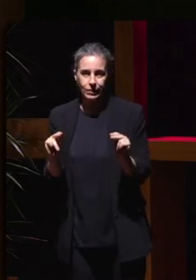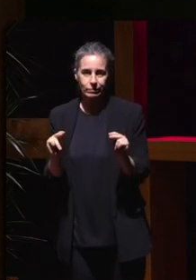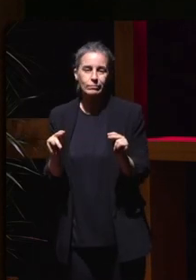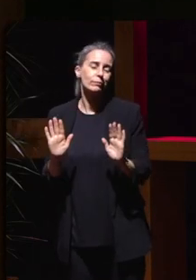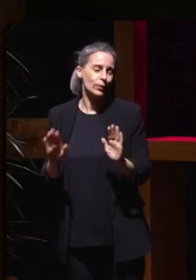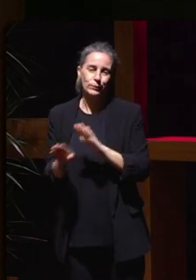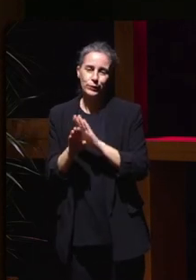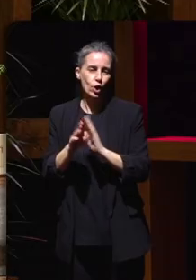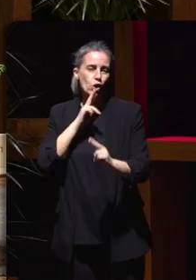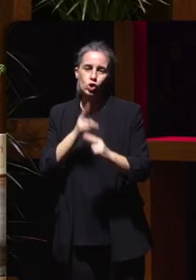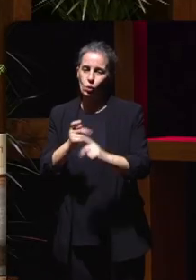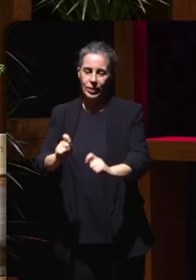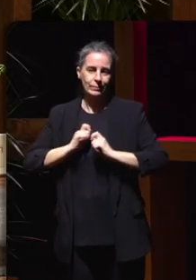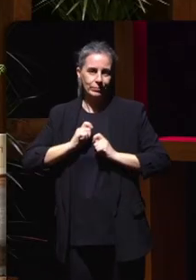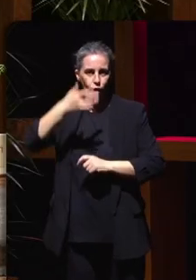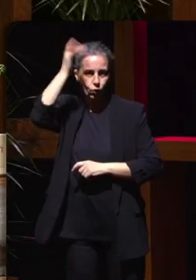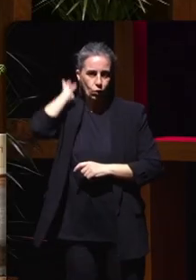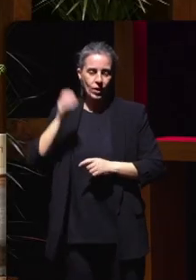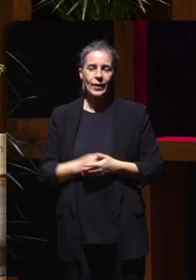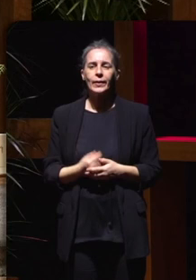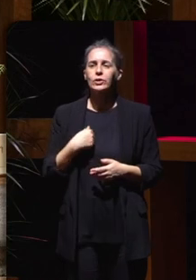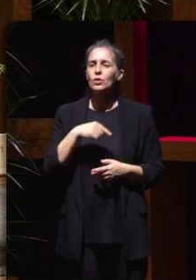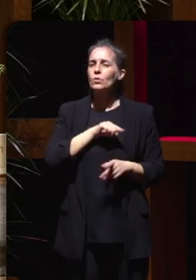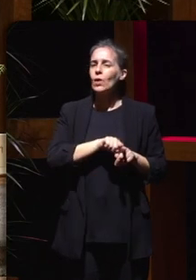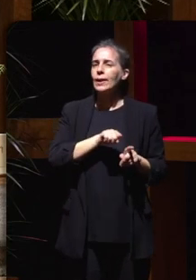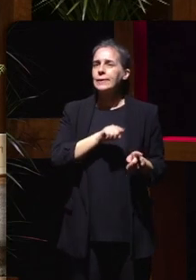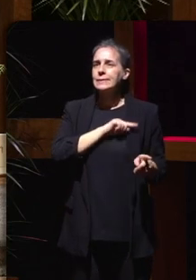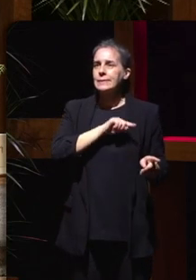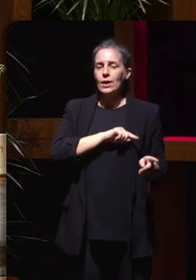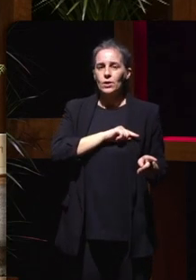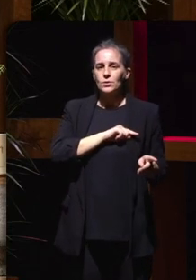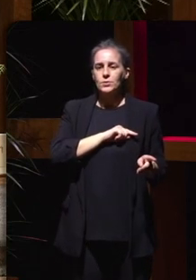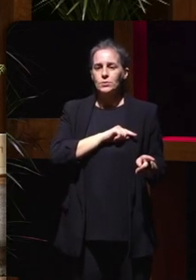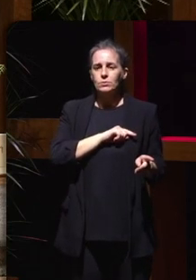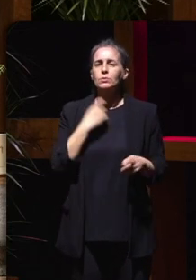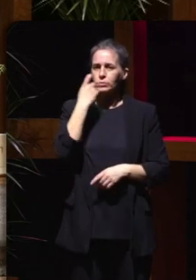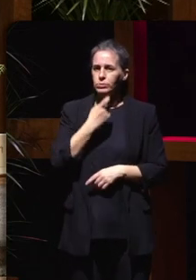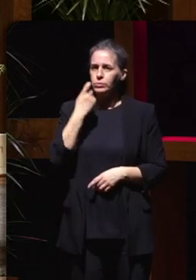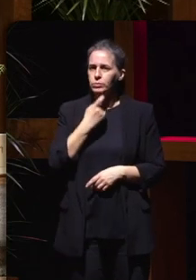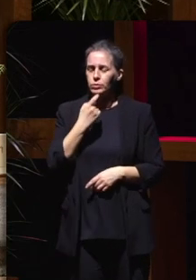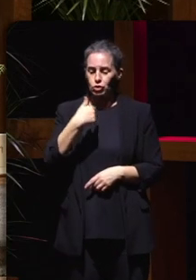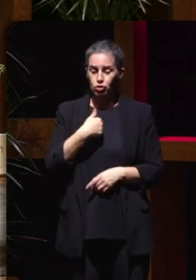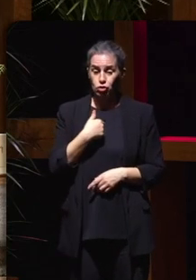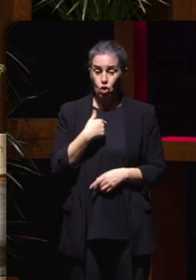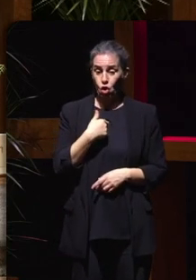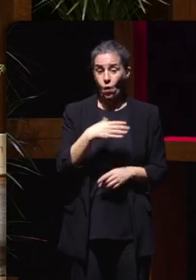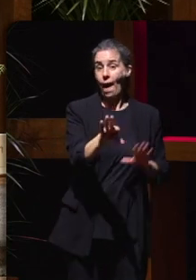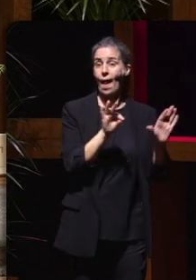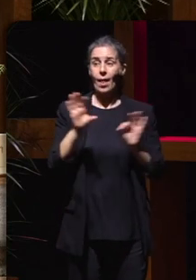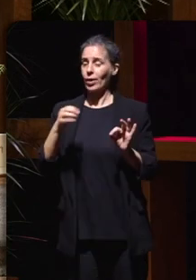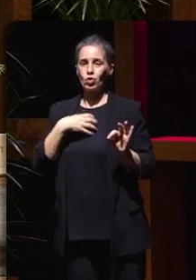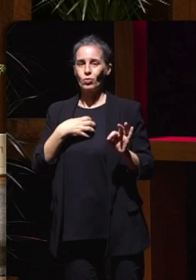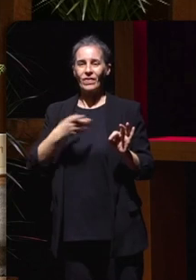tiene una sensación durante muy todo tempo de media vida de que eu era o que otros decidían que voy a ser no o qué o quería ser